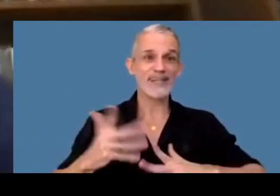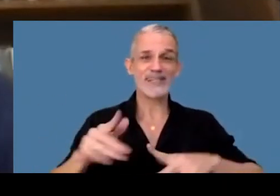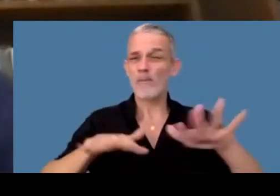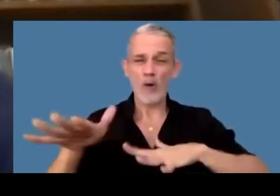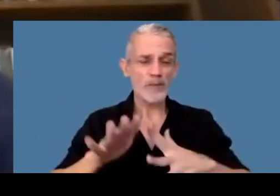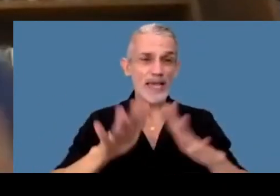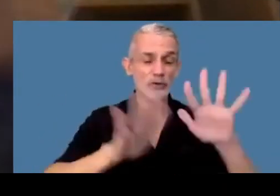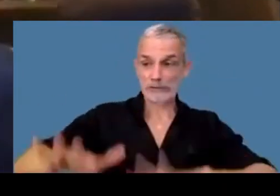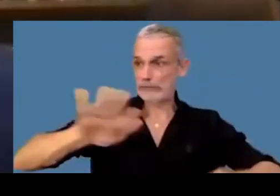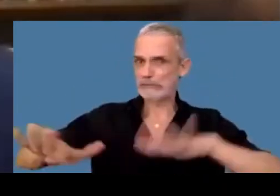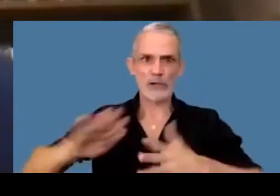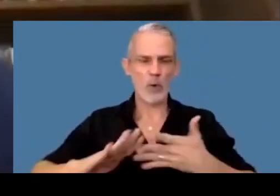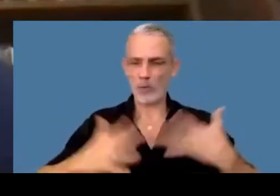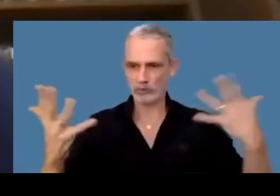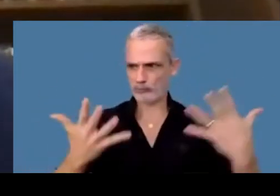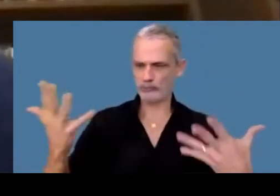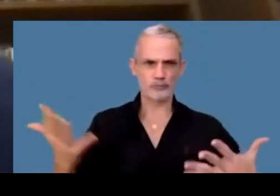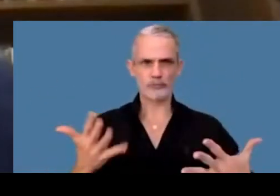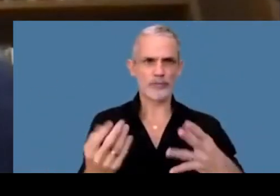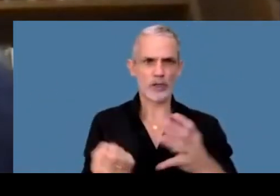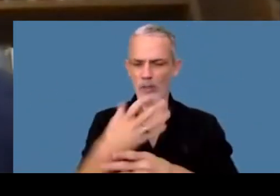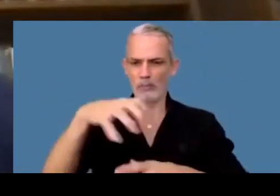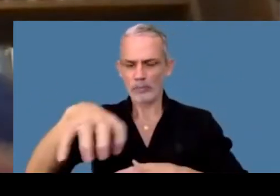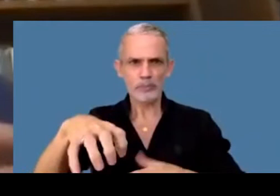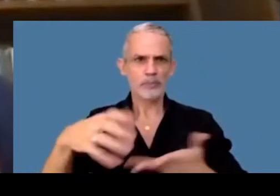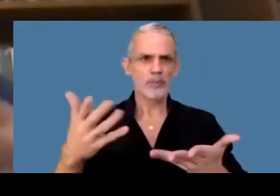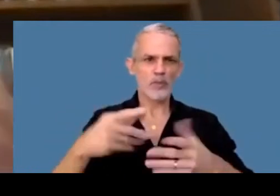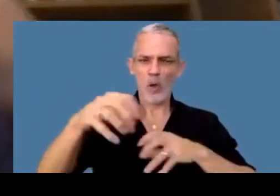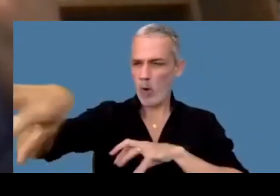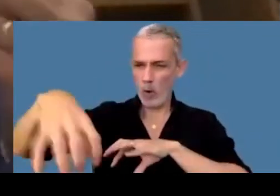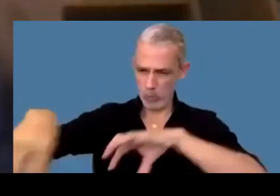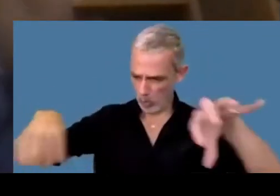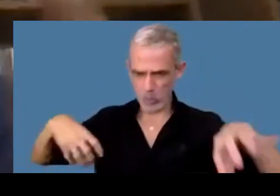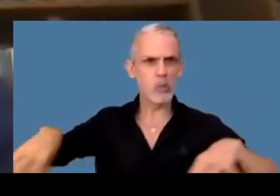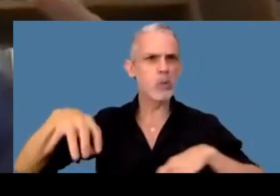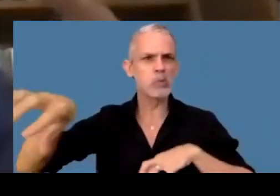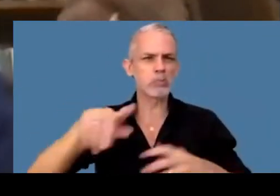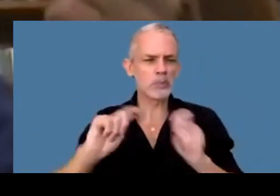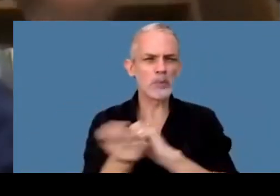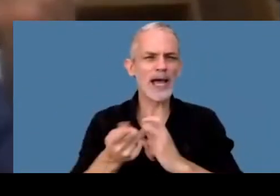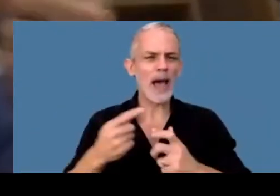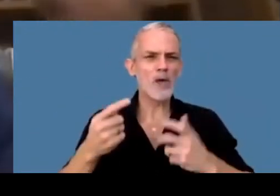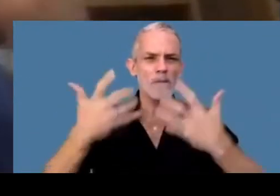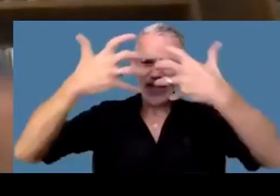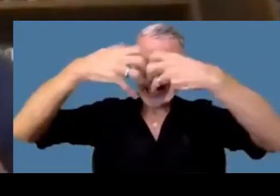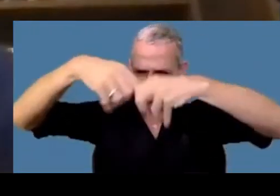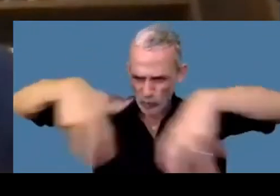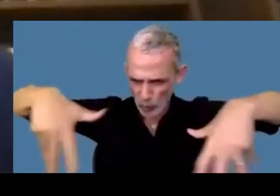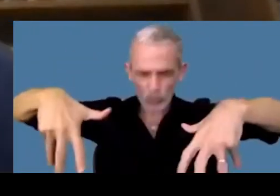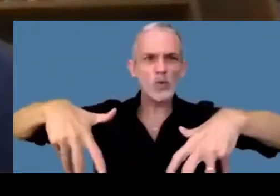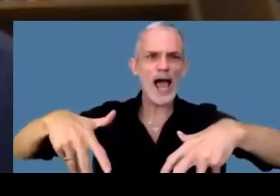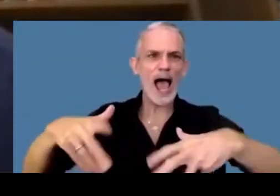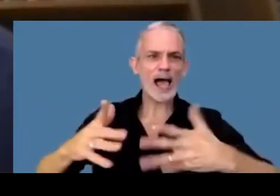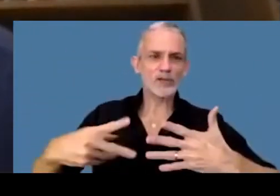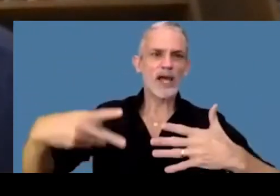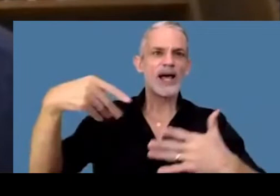estructura han ido generando cierto grado de dispersión y como la modificación de la estructura no puede recortar los